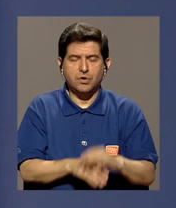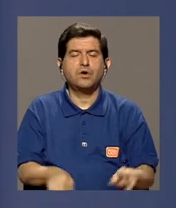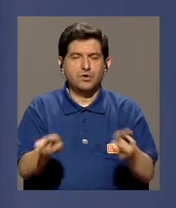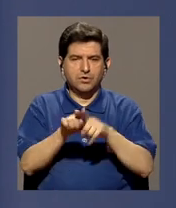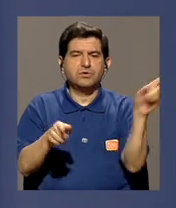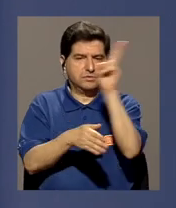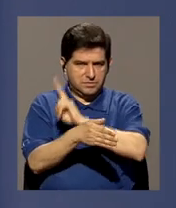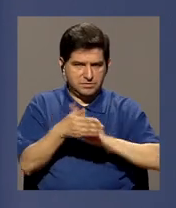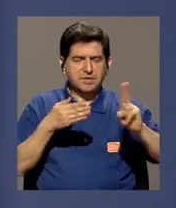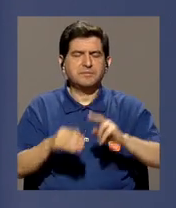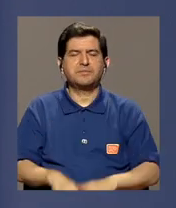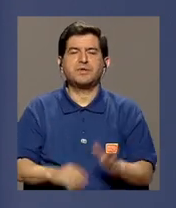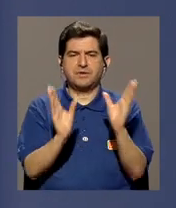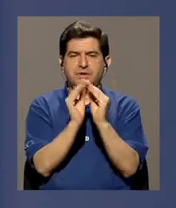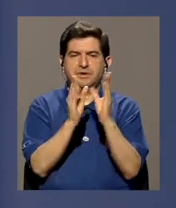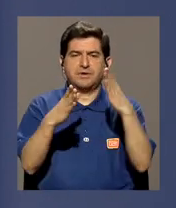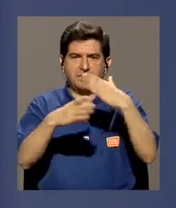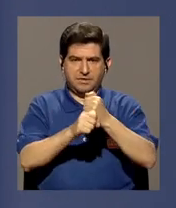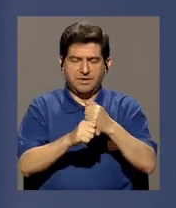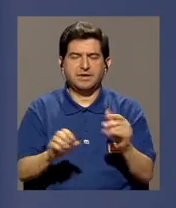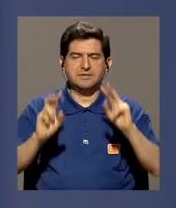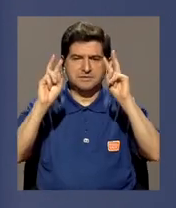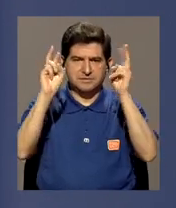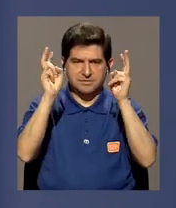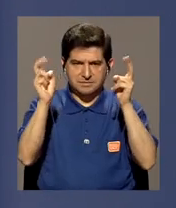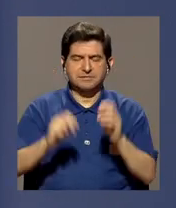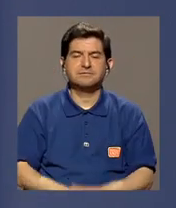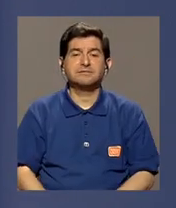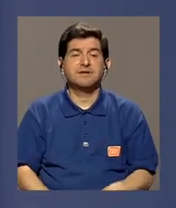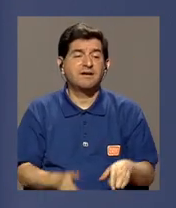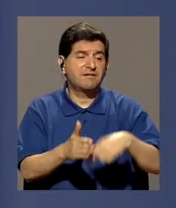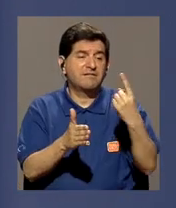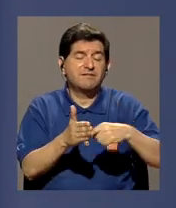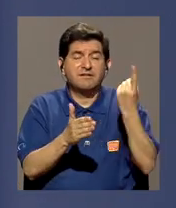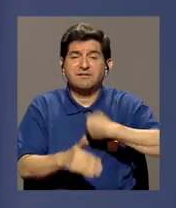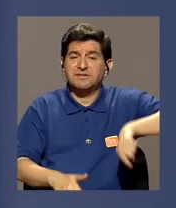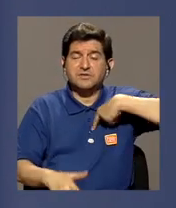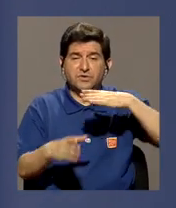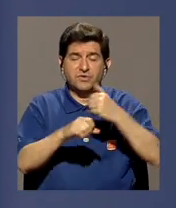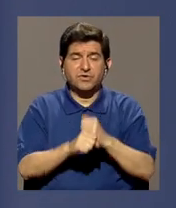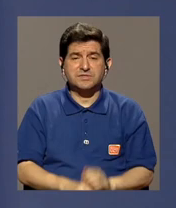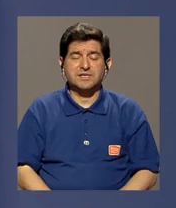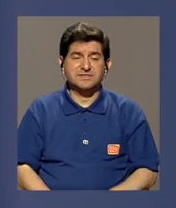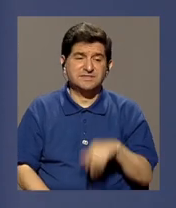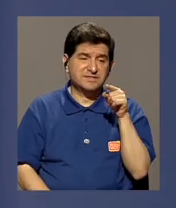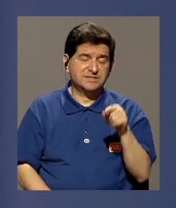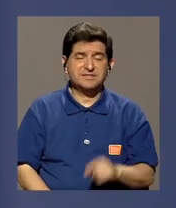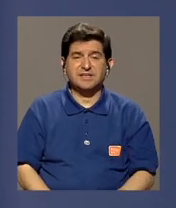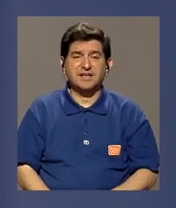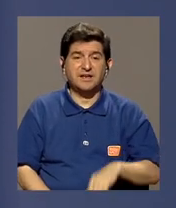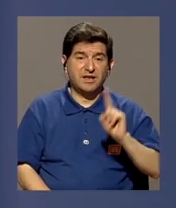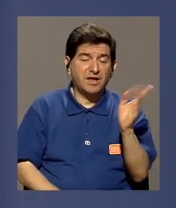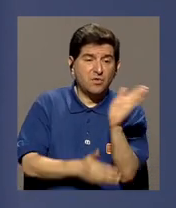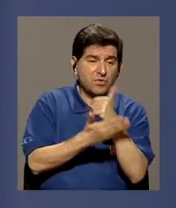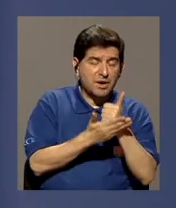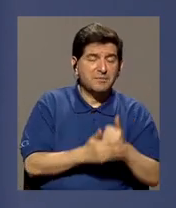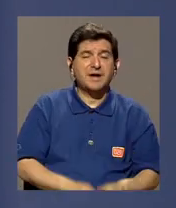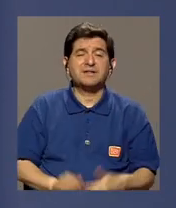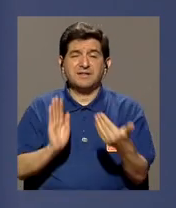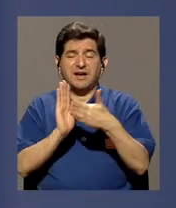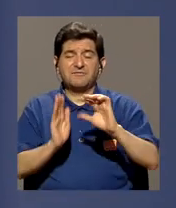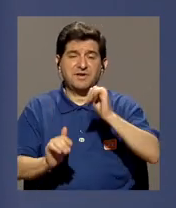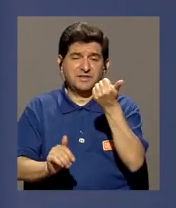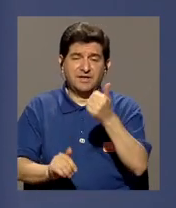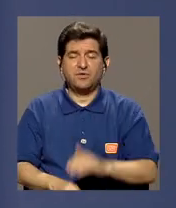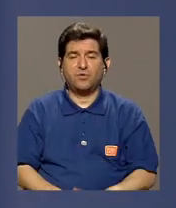también en la universidad y en los congresos que se organizan en torno a este tema es que muchas veces lo que hacemos con la mano derecha lo borramos con la izquierda y eso tiene que ver en el